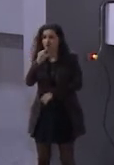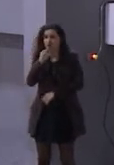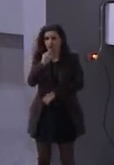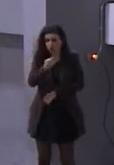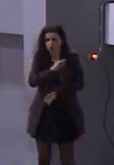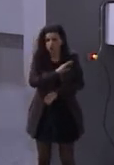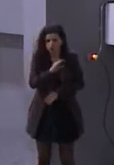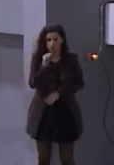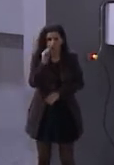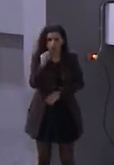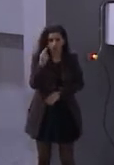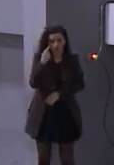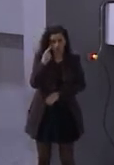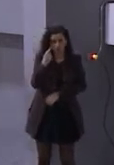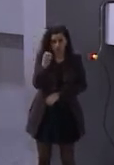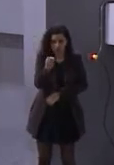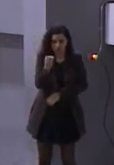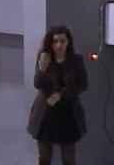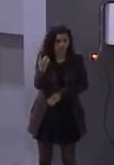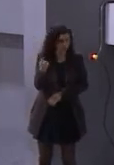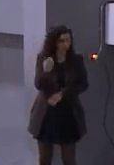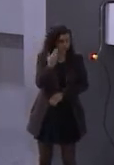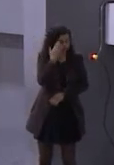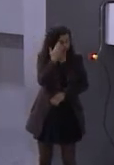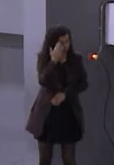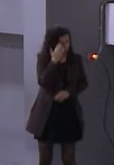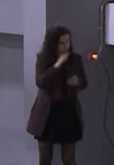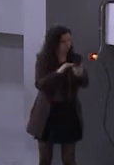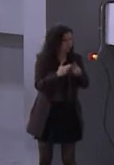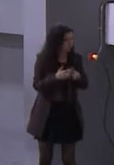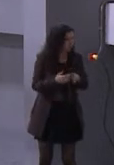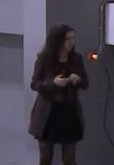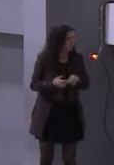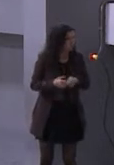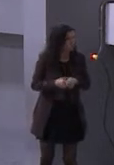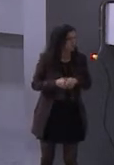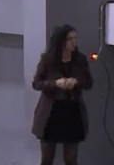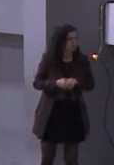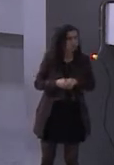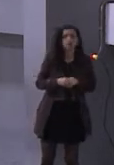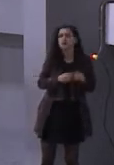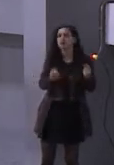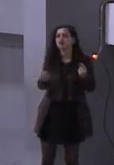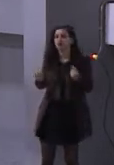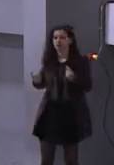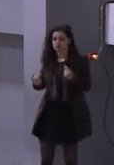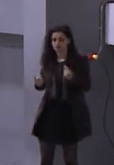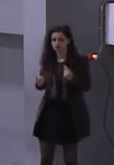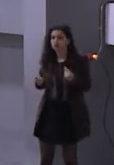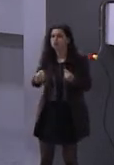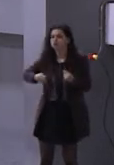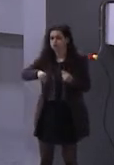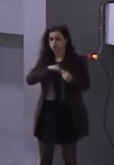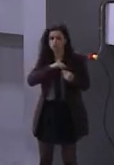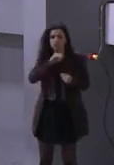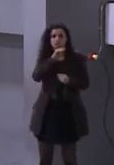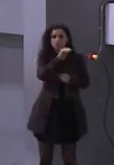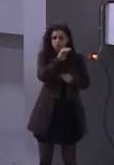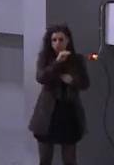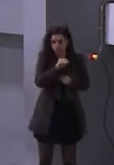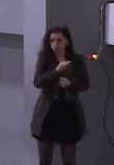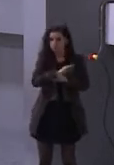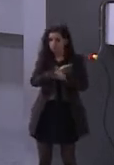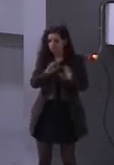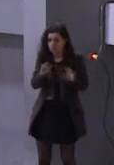cifras para que ustedes las tengan en relación con los faltantes que hemos reportado, pero esto es